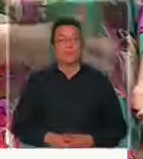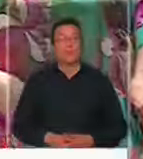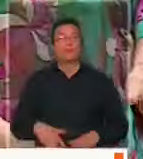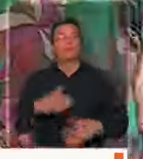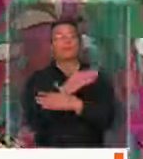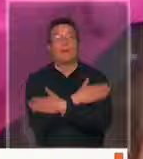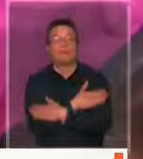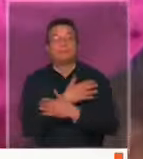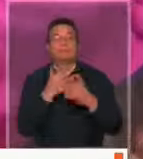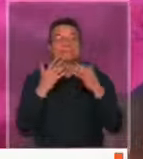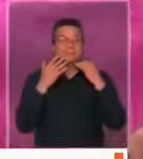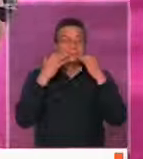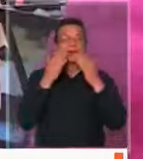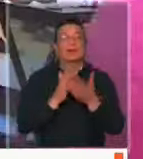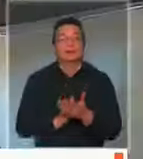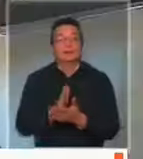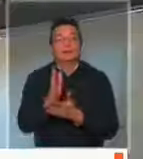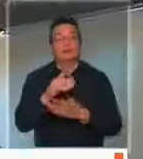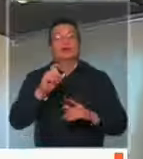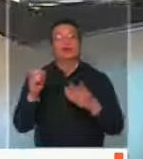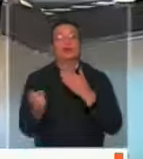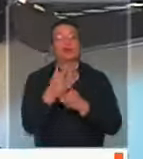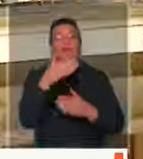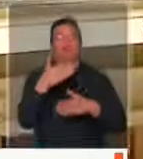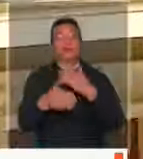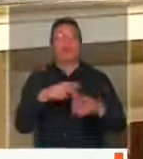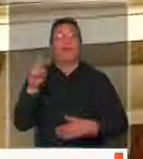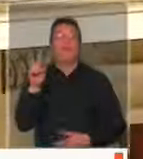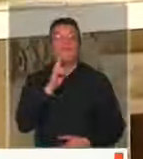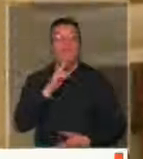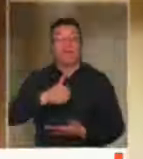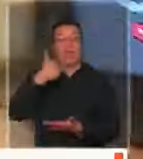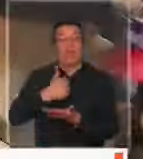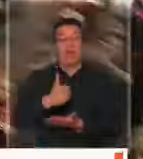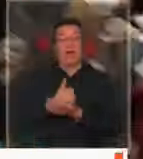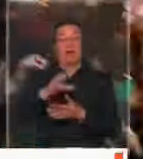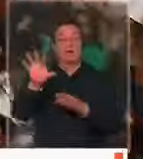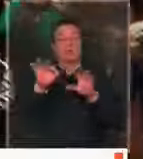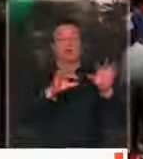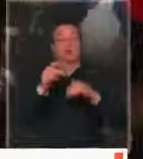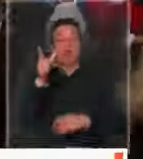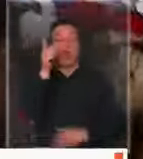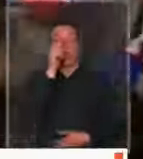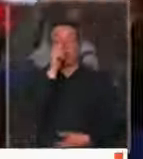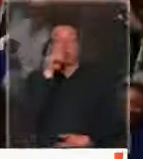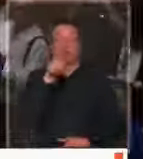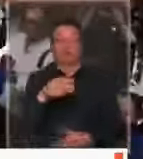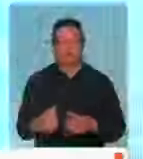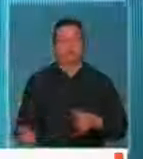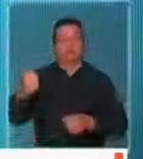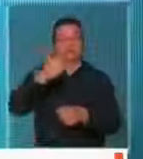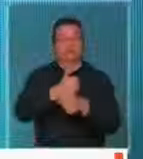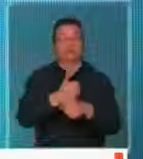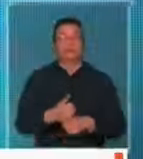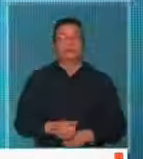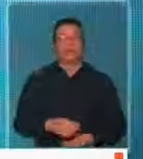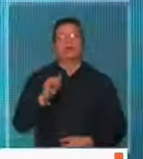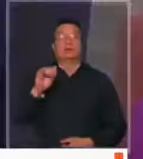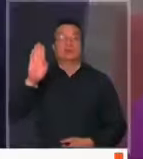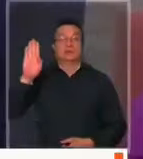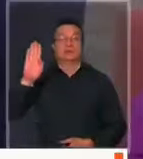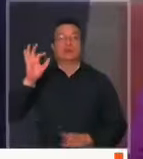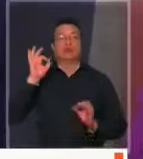Abrazos, emoción, el inicio de una nueva etapa. Este viernes los alcaldes electos en octubre pasado pasaban a asumir su cargo. Sí,